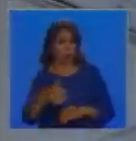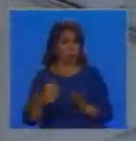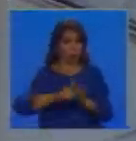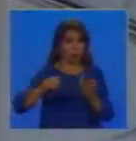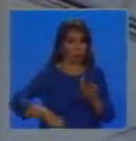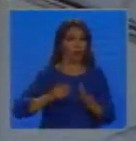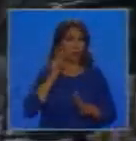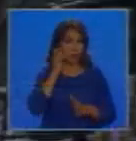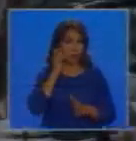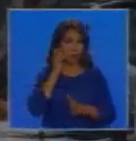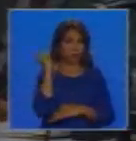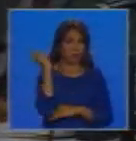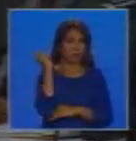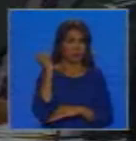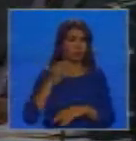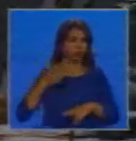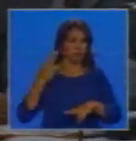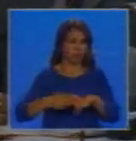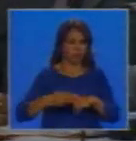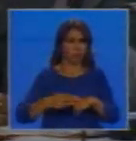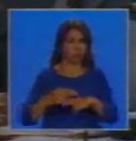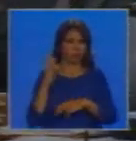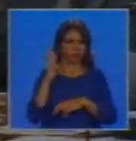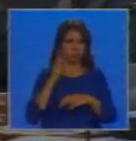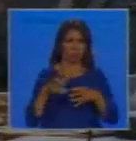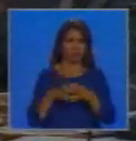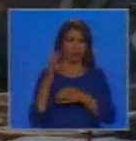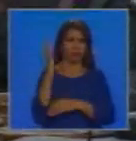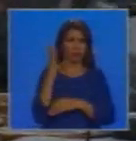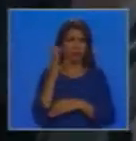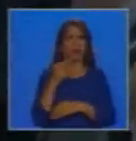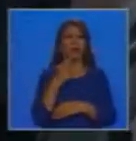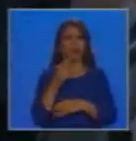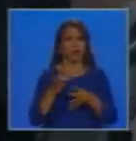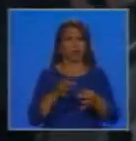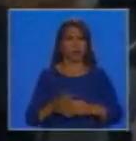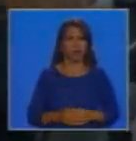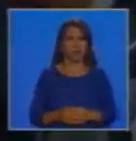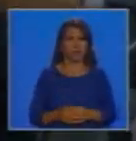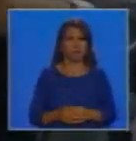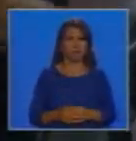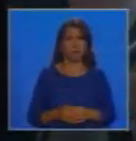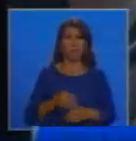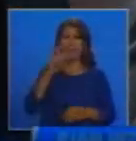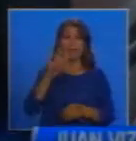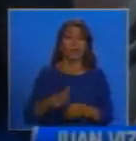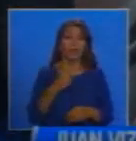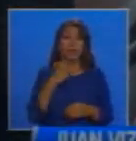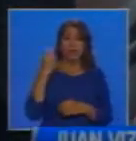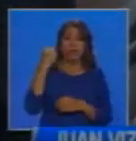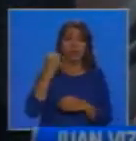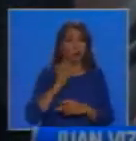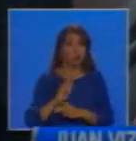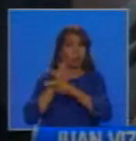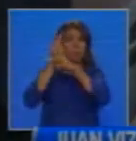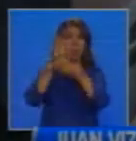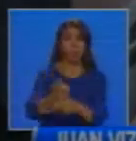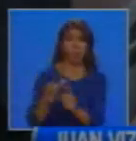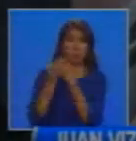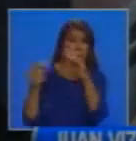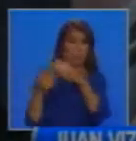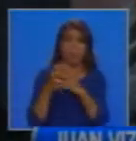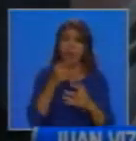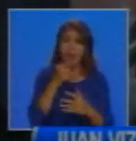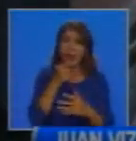recordó la verdadera aplicación de este recurso extraordinario de protección. Quienes tienen derecho a proponer esa acción extraordinaria de protección son